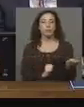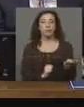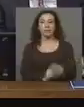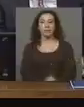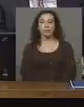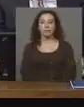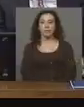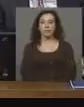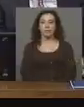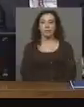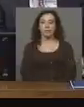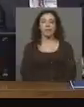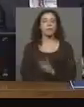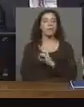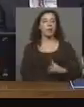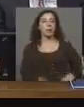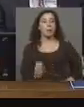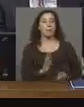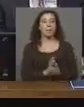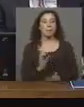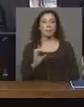La señora Cremilla Pacheco. Diputada Pacheco.